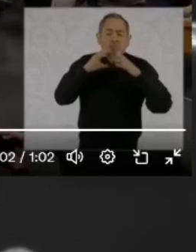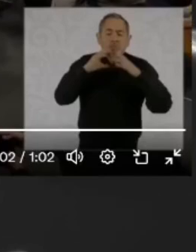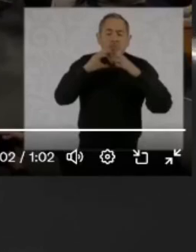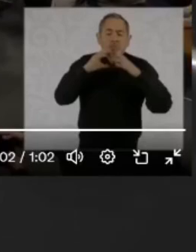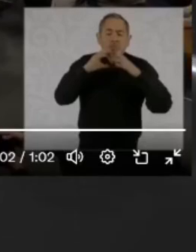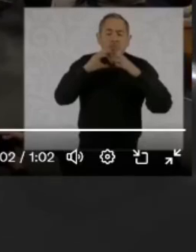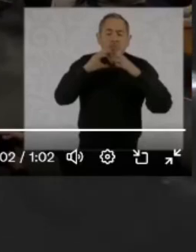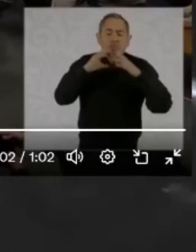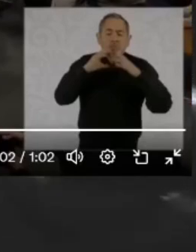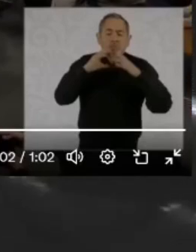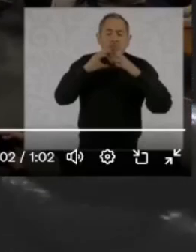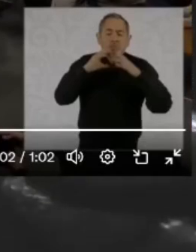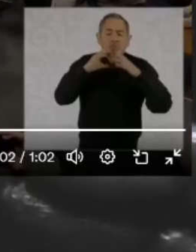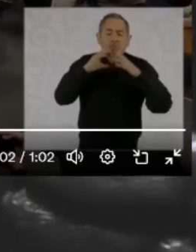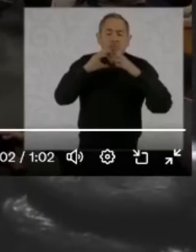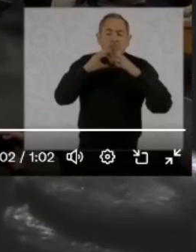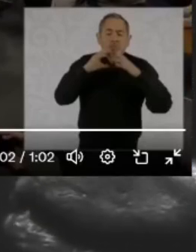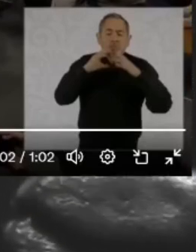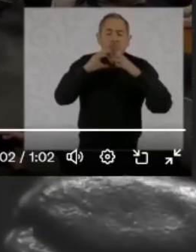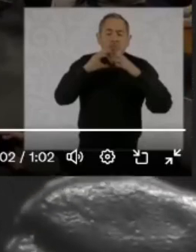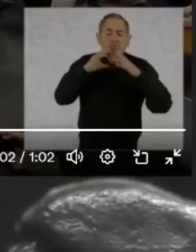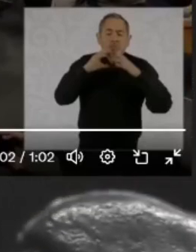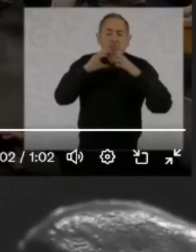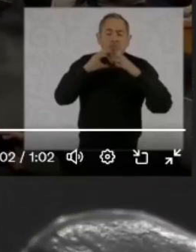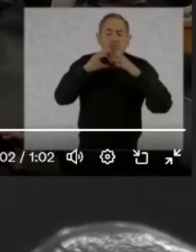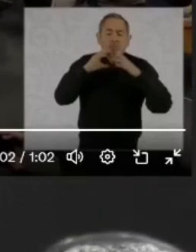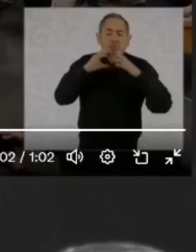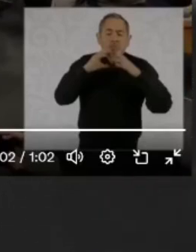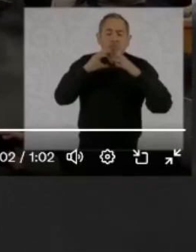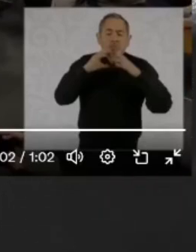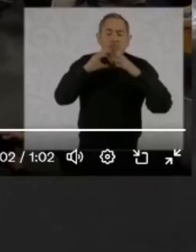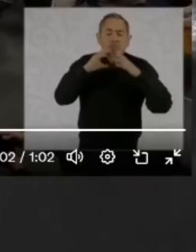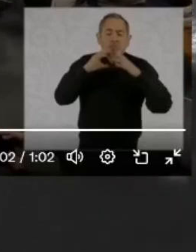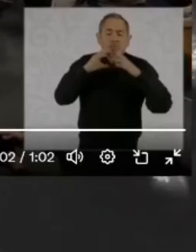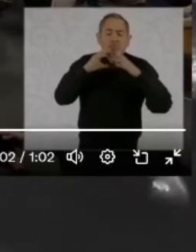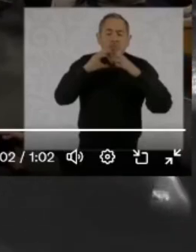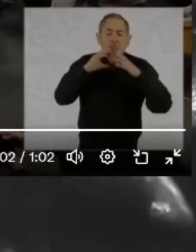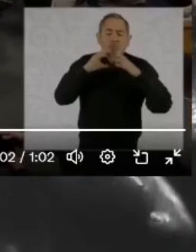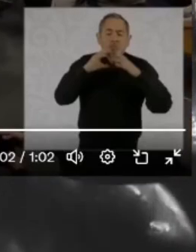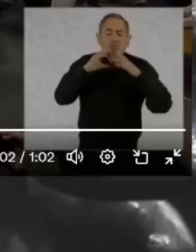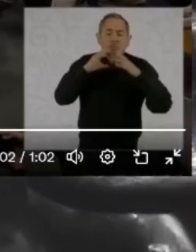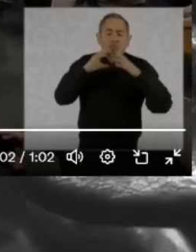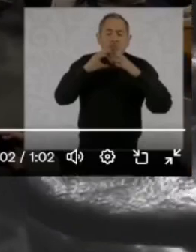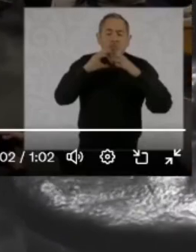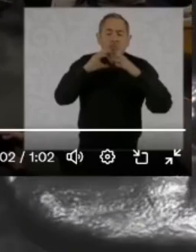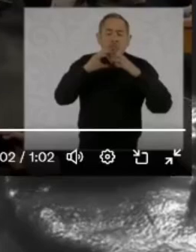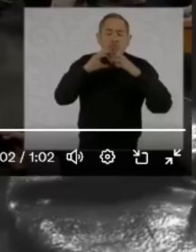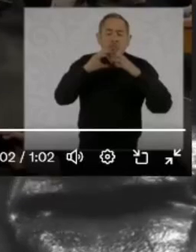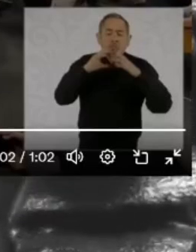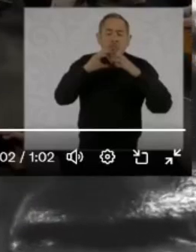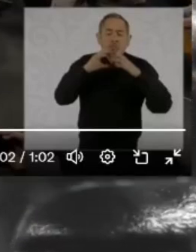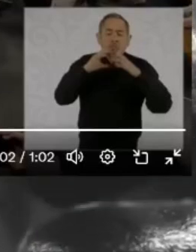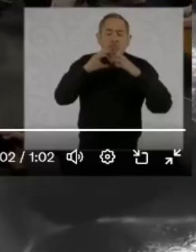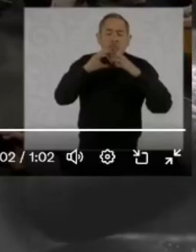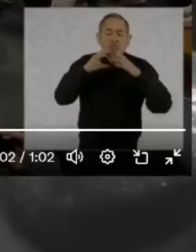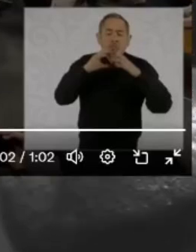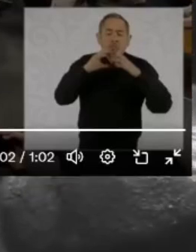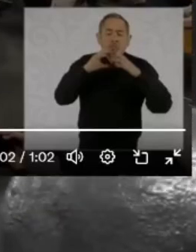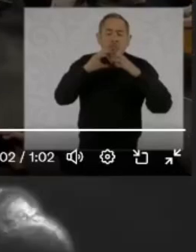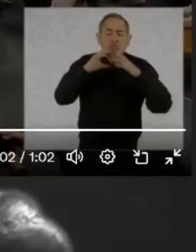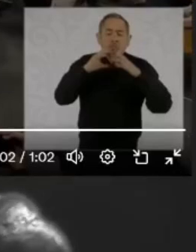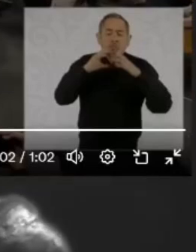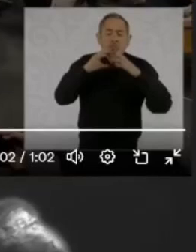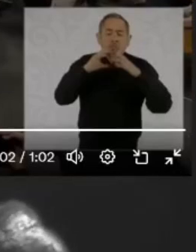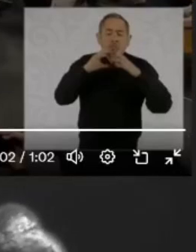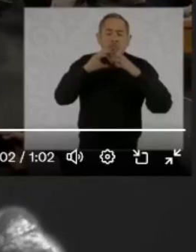siempre ha estado viviendo en Tlalpan, efectivamente, como dijo la doctora. Inclusive muy cerca del centro de Tlalpan, entre esas calles,